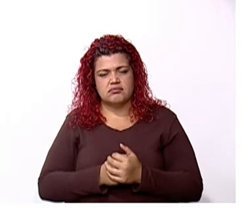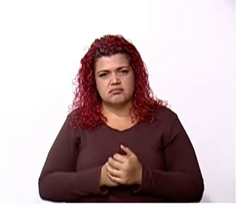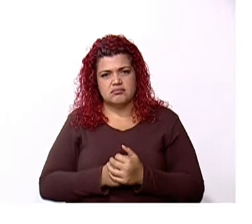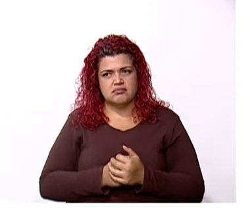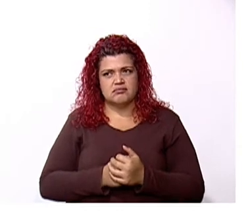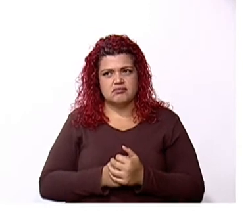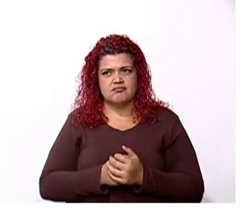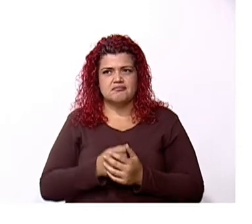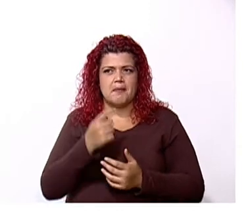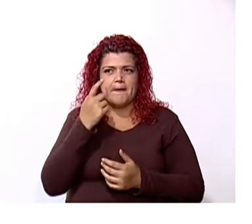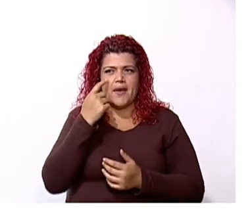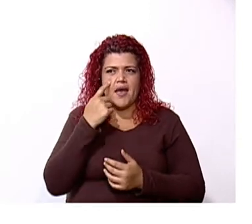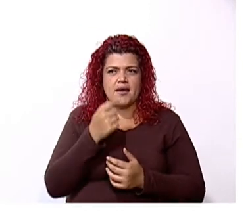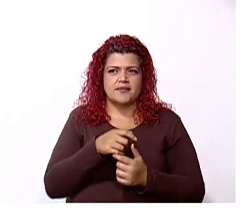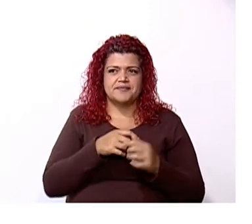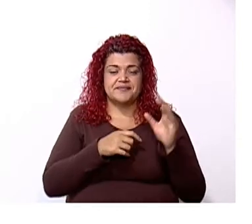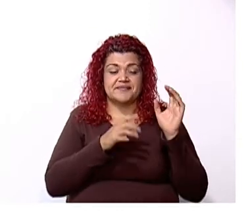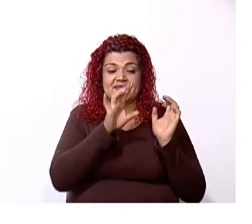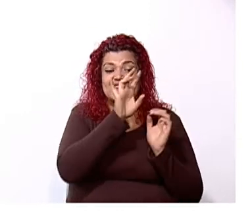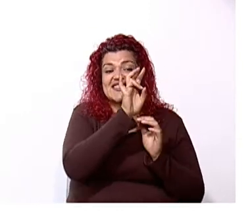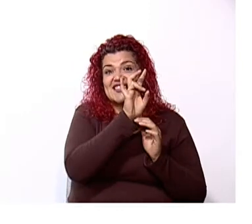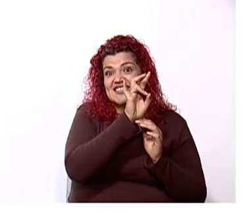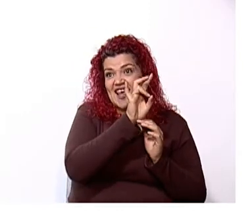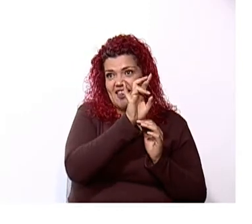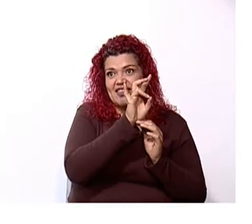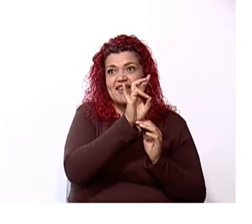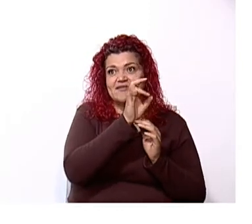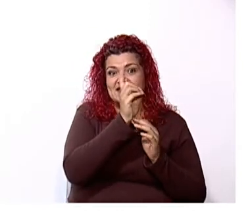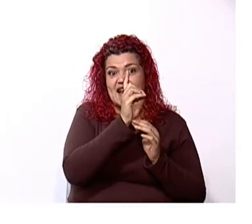Muy bien, veamos ahí, tengo 7 decenas de millar.